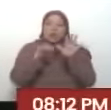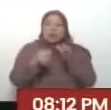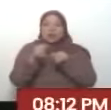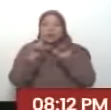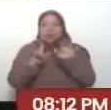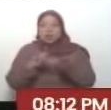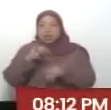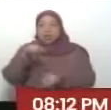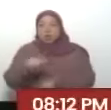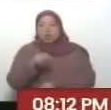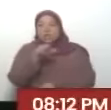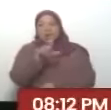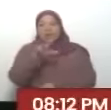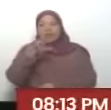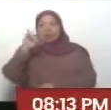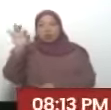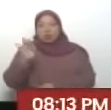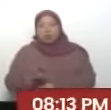96.31%,